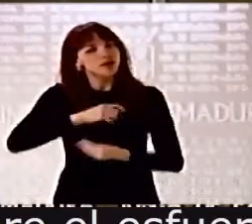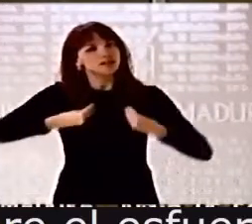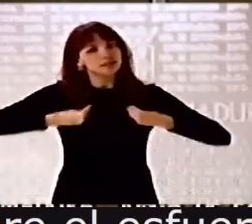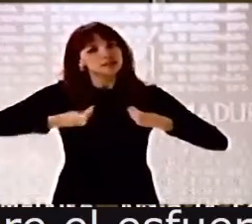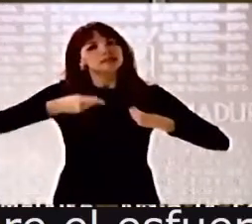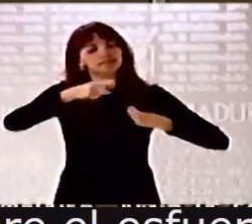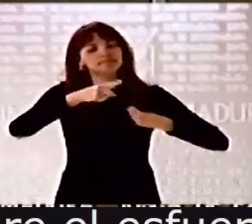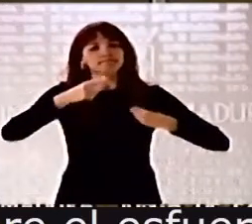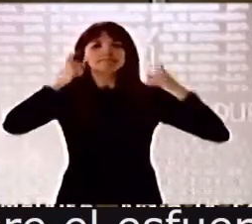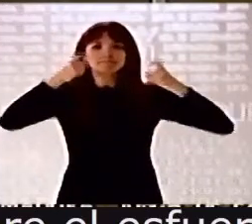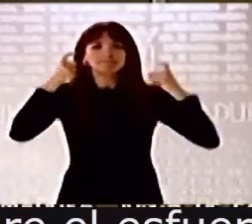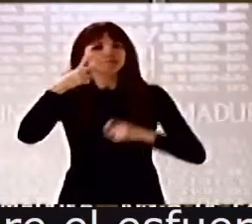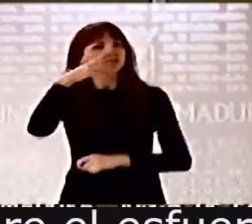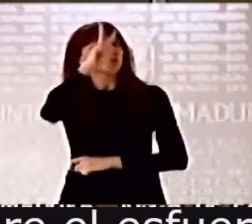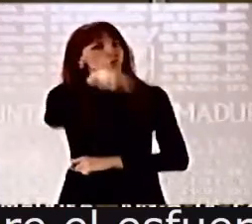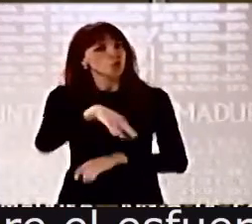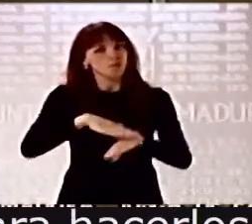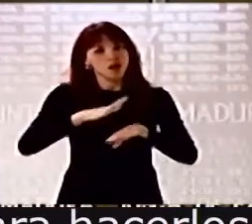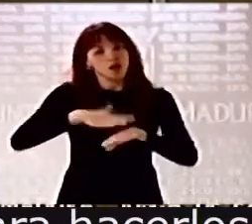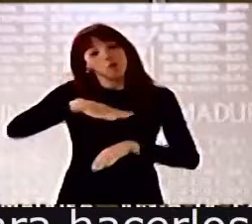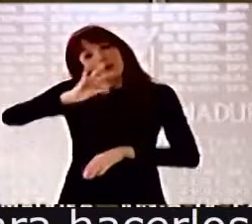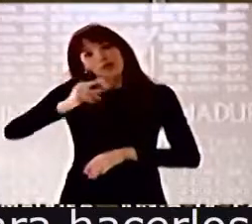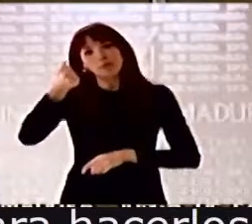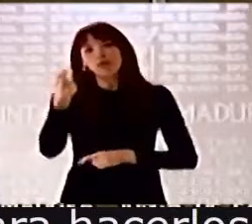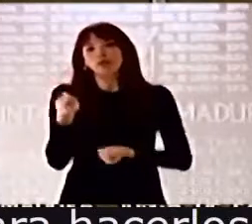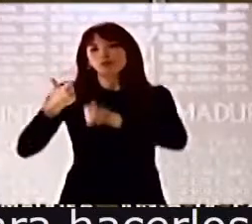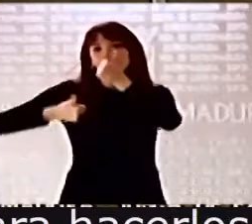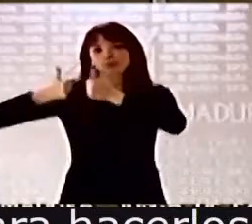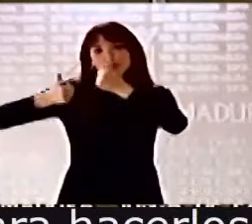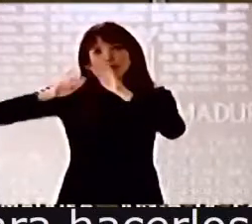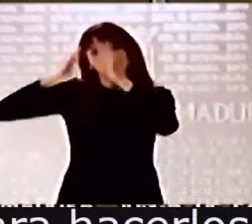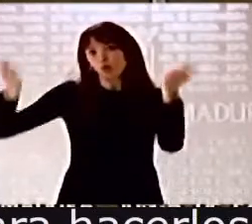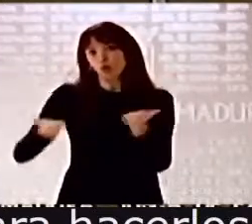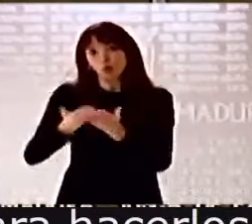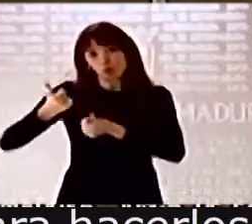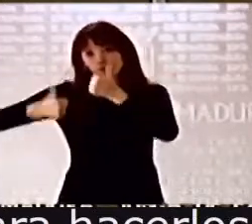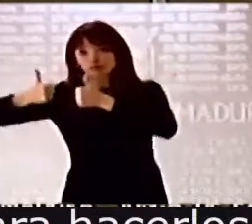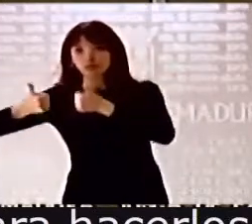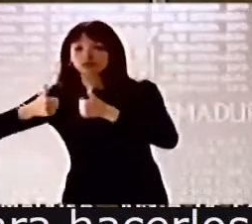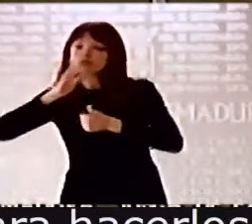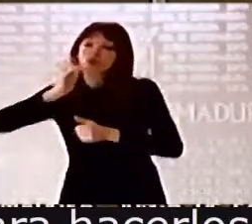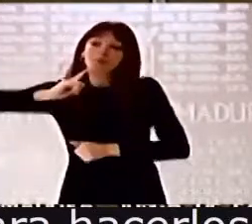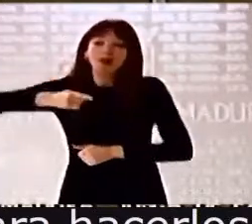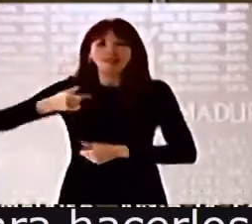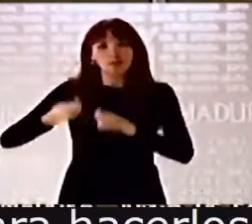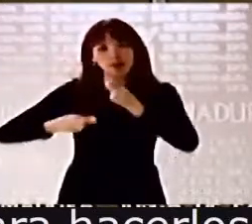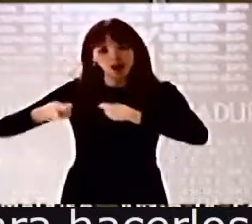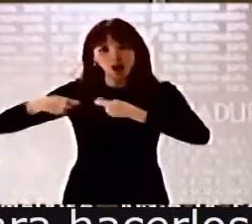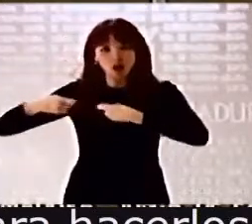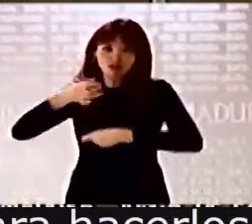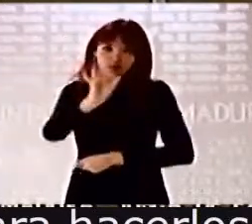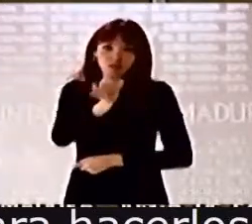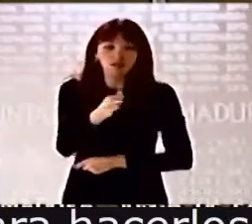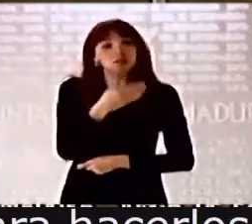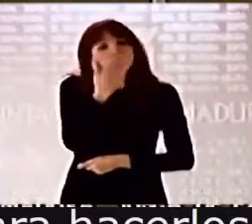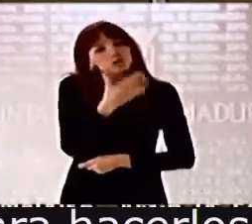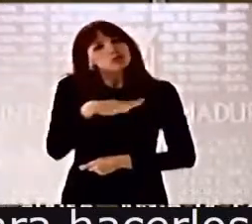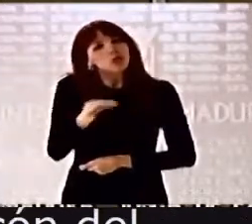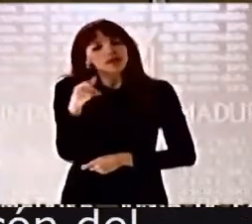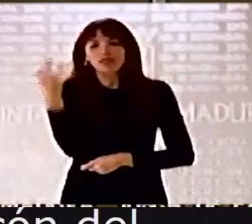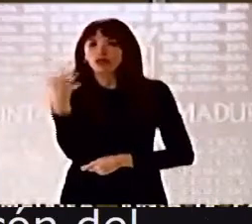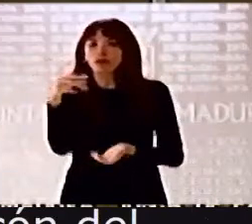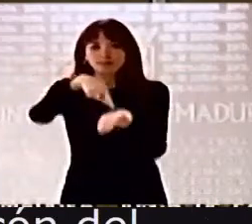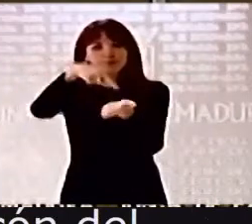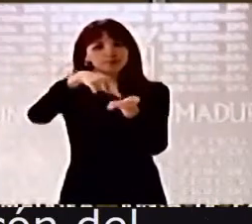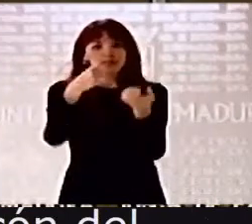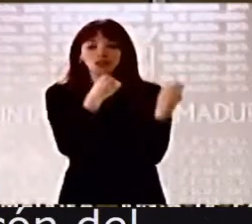para poderlos hacer competitivos en el mundo, ¿no? Hay otra parte que es fruto de la evolución del mercado, ¿no? Pero también es verdad que o los protegen o los protegemos desde